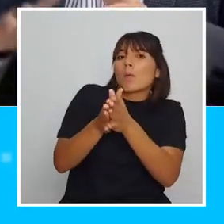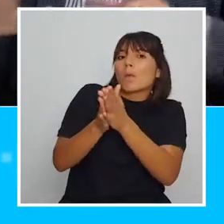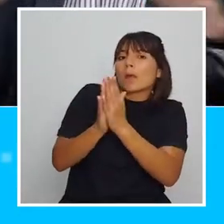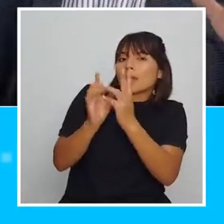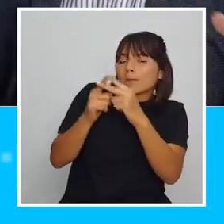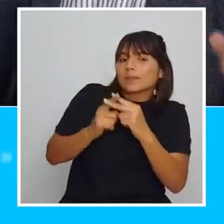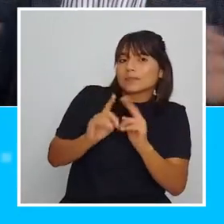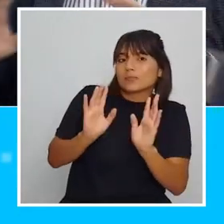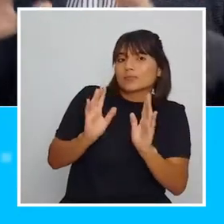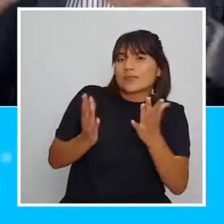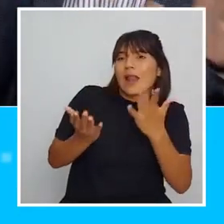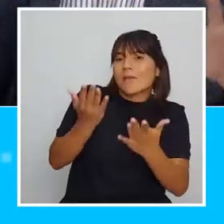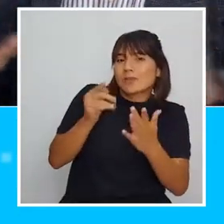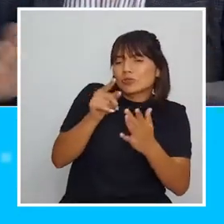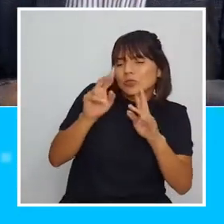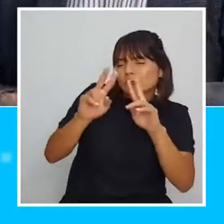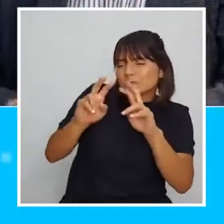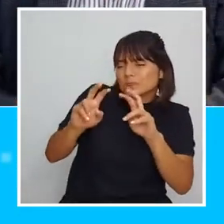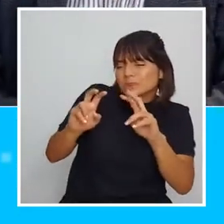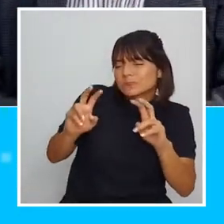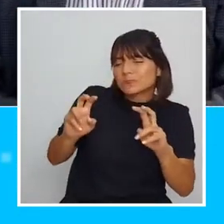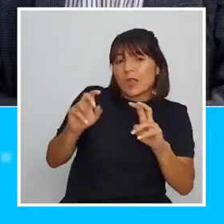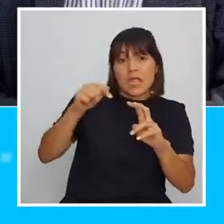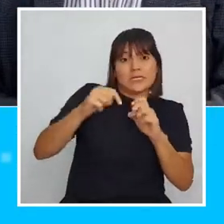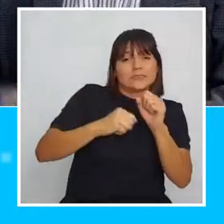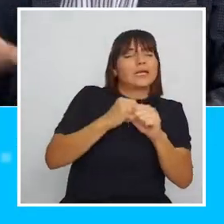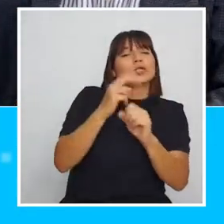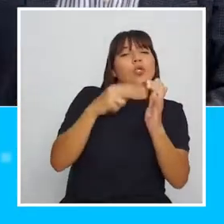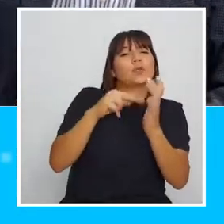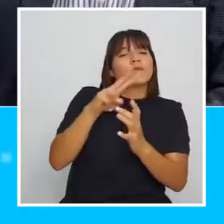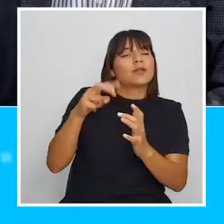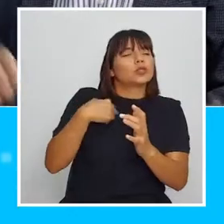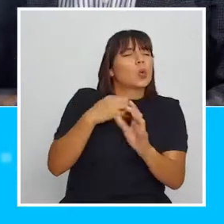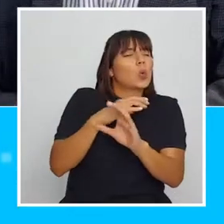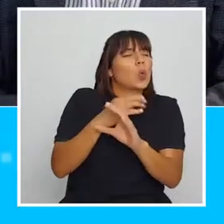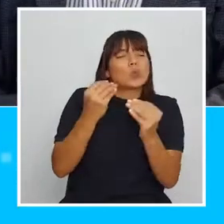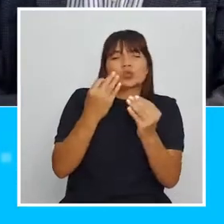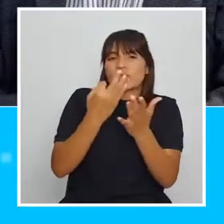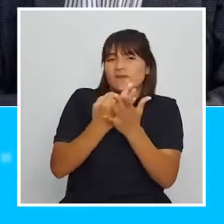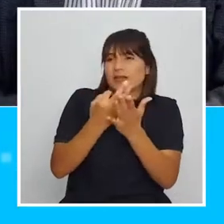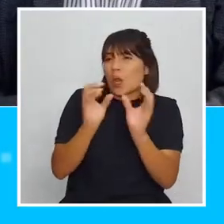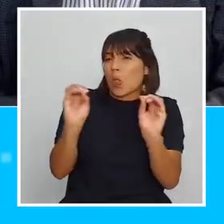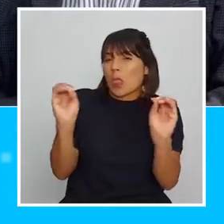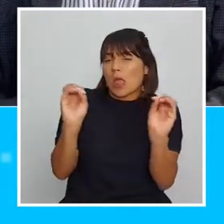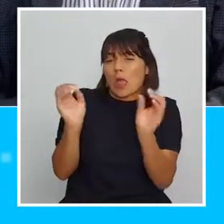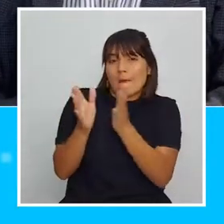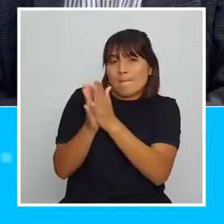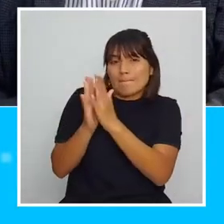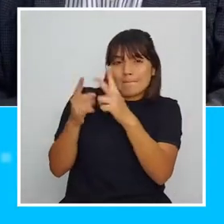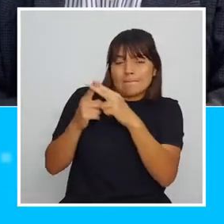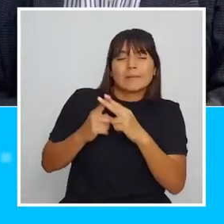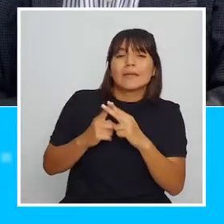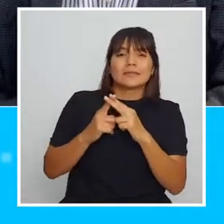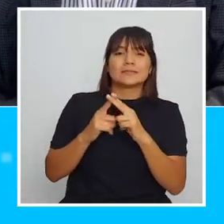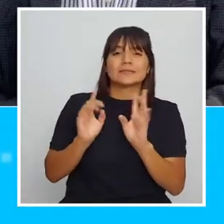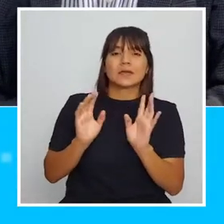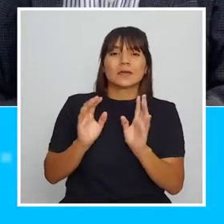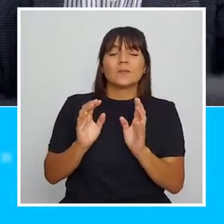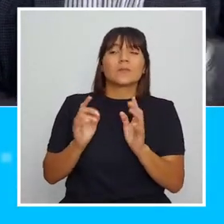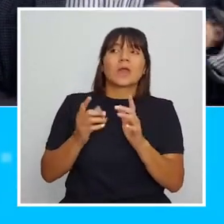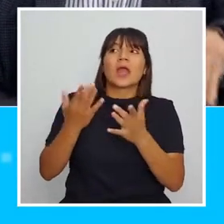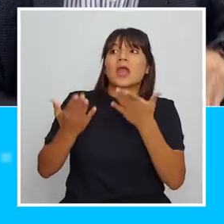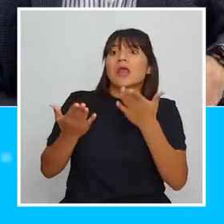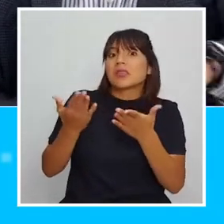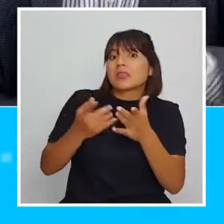Este año 2022 me cuidé, fui muy cuidadoso. Bueno, a lo mejor lo financiamos con un financiamiento de la Asociación